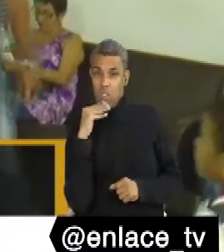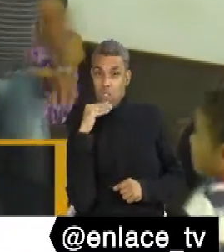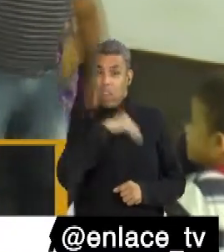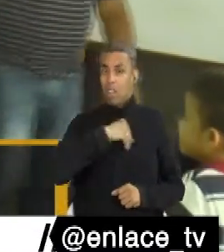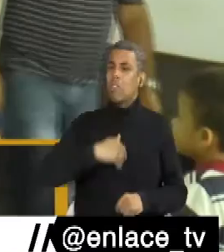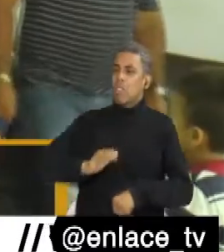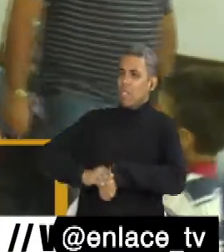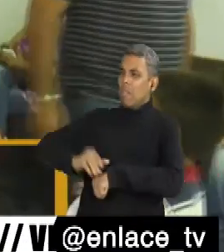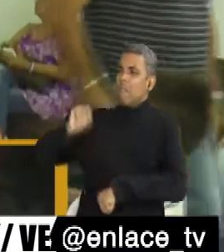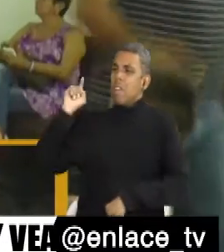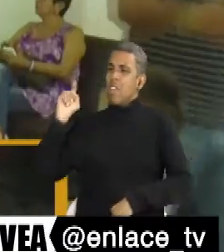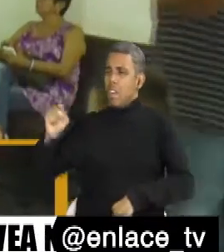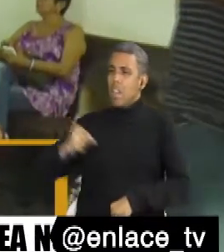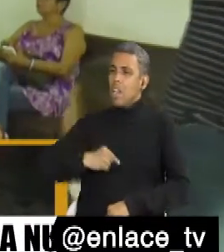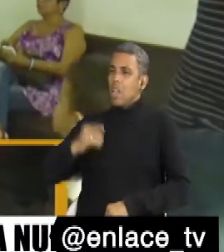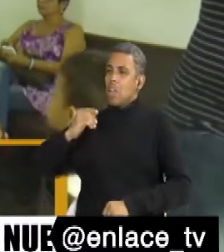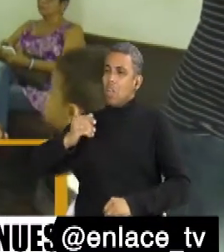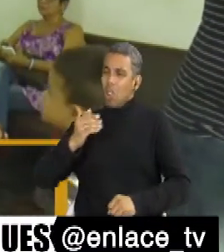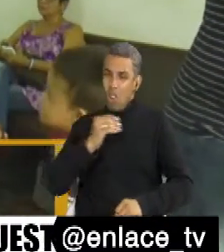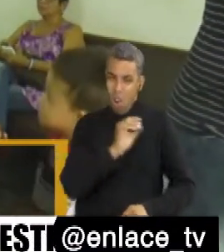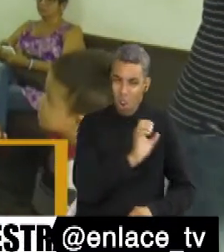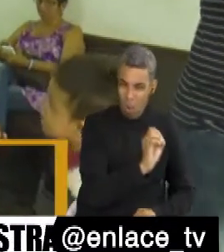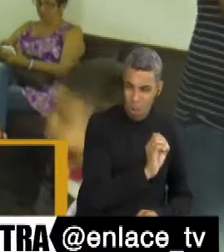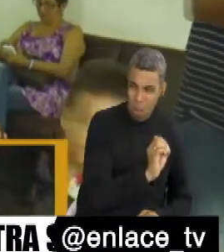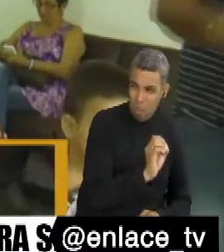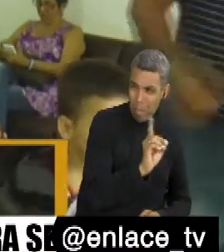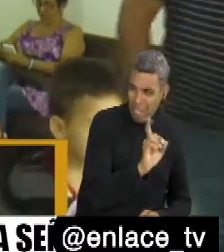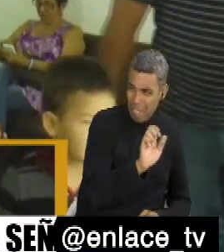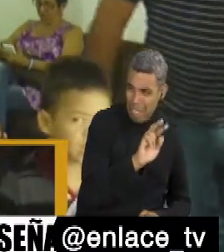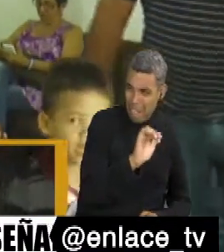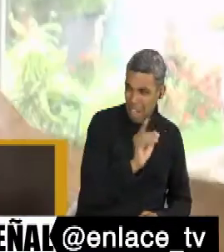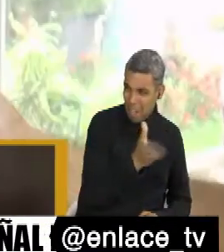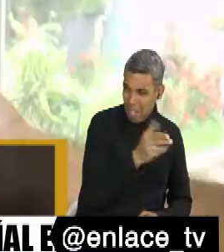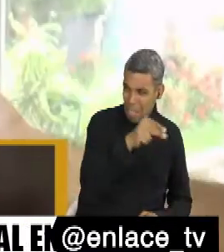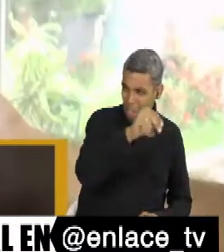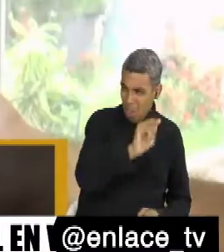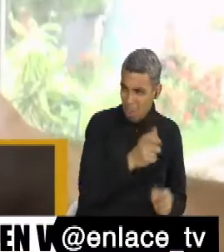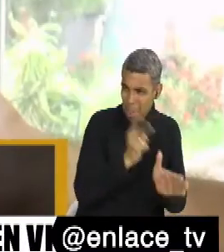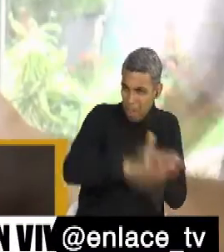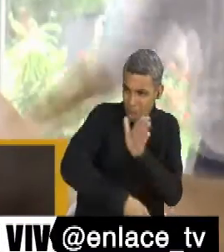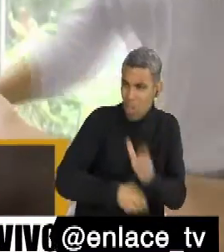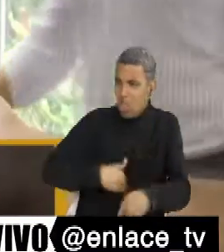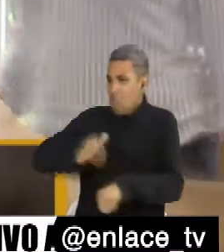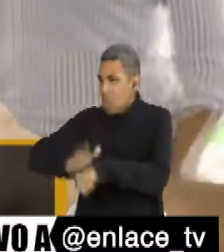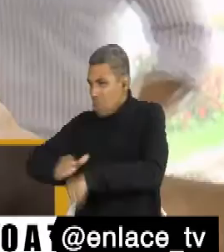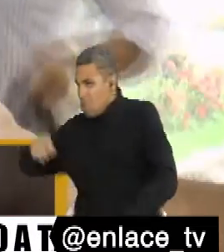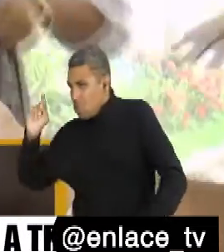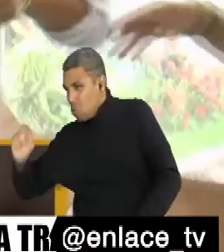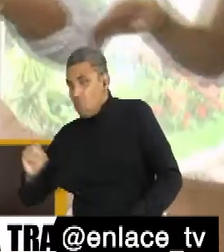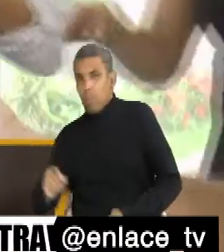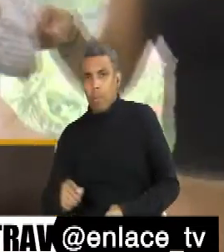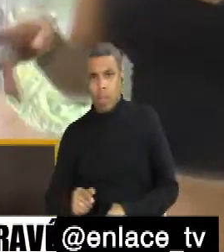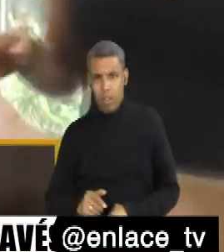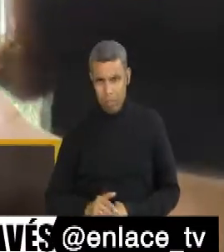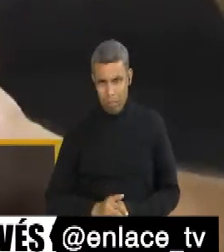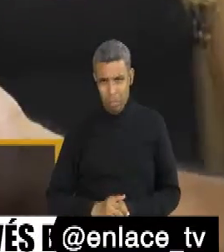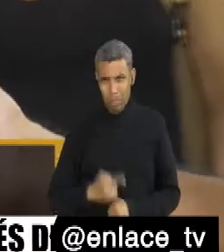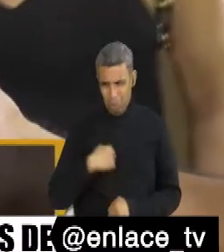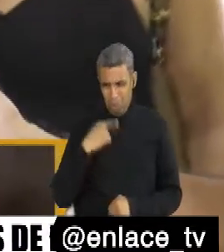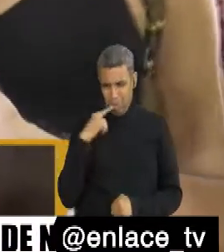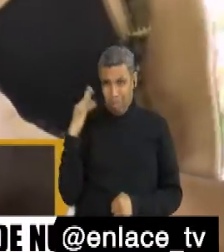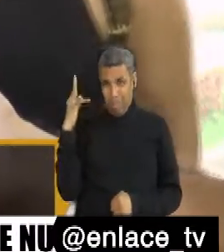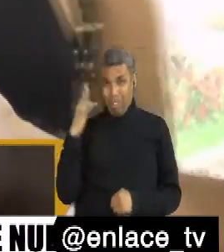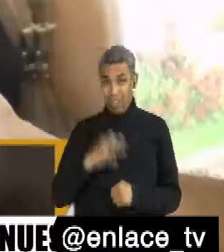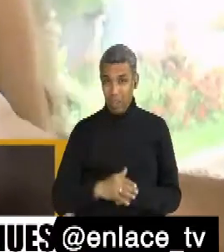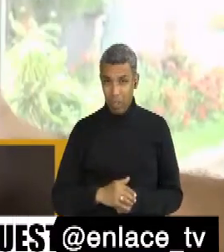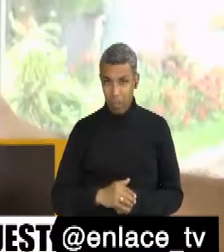fraude procesal. Y al igual que Mario Jaimes, su compincho, sus compadres, Faremio Sánchez, alias Barbudo,